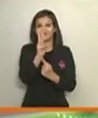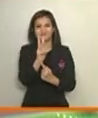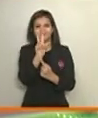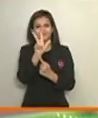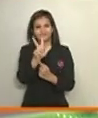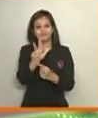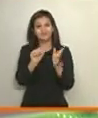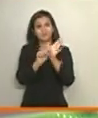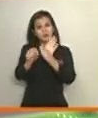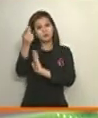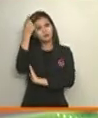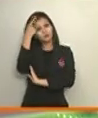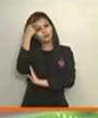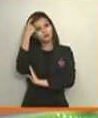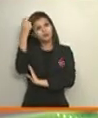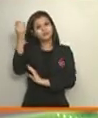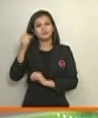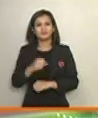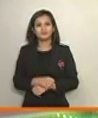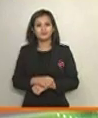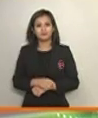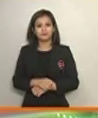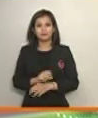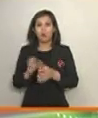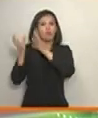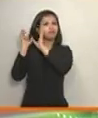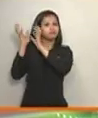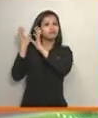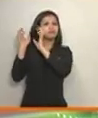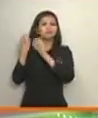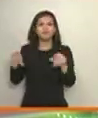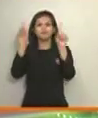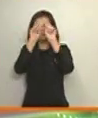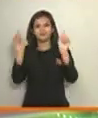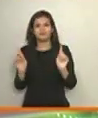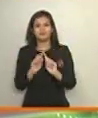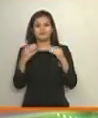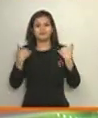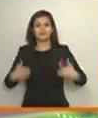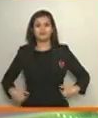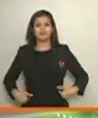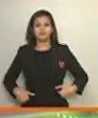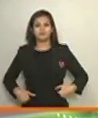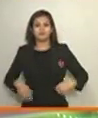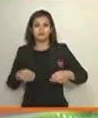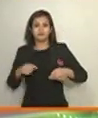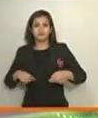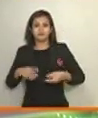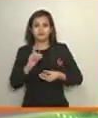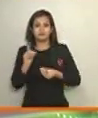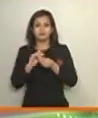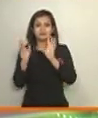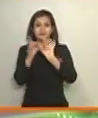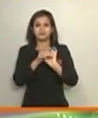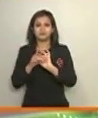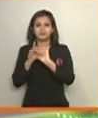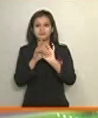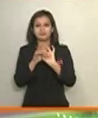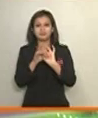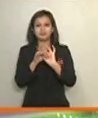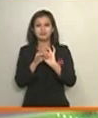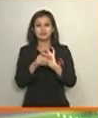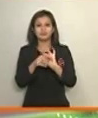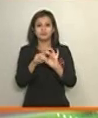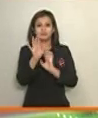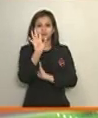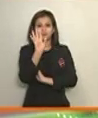el 63 con su símbolo de sueños Coco. En el cuadro del cuerpo lo podemos ubicar en el bíceps derecho. Los números que lo relacionan son